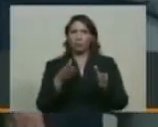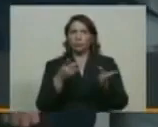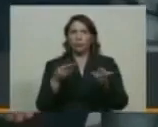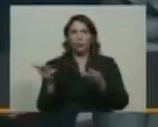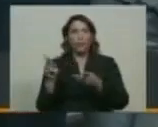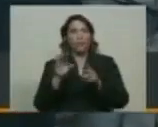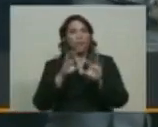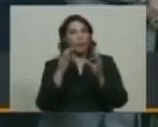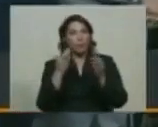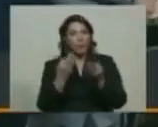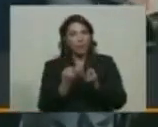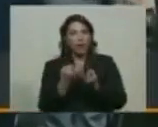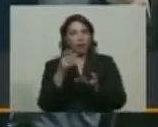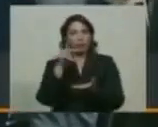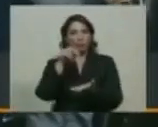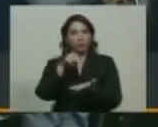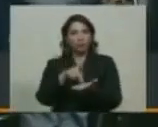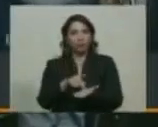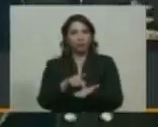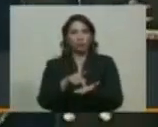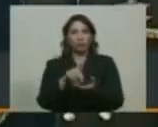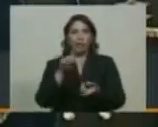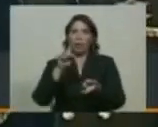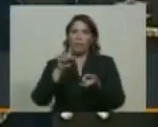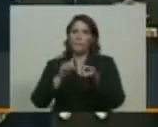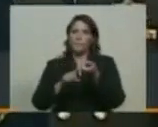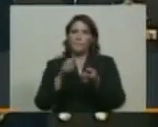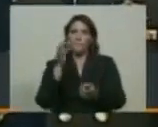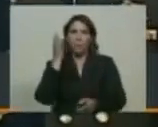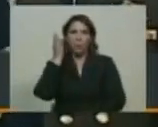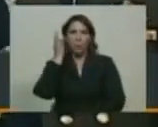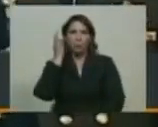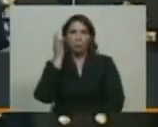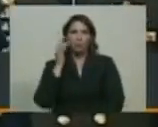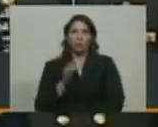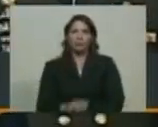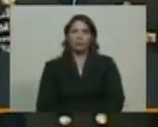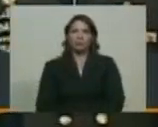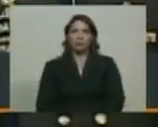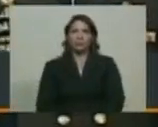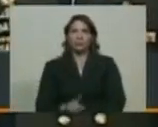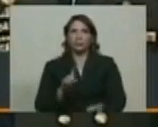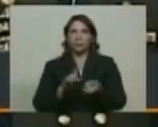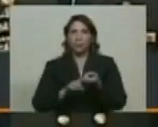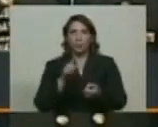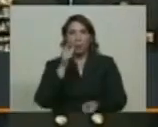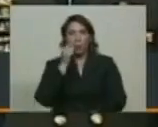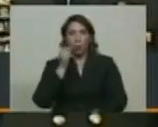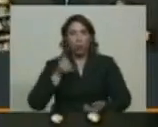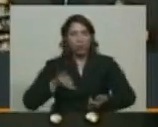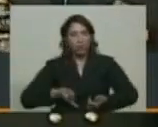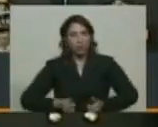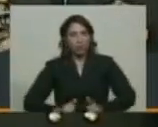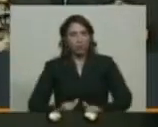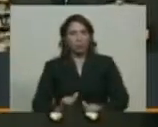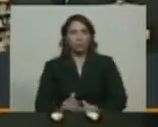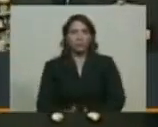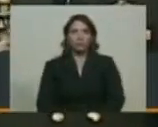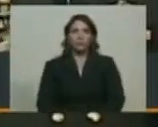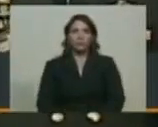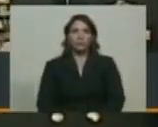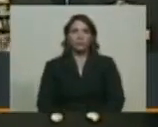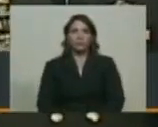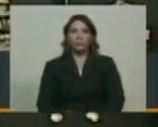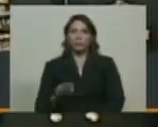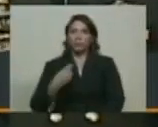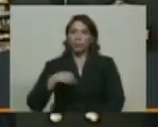familiares presentes, esposas, esposos, hijos, hijas,